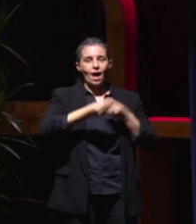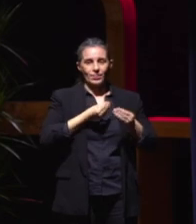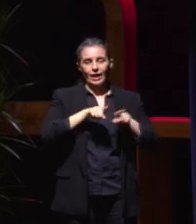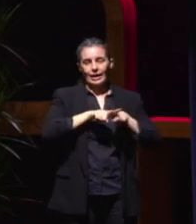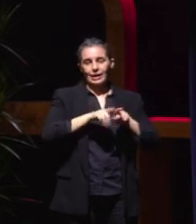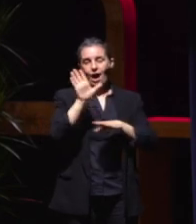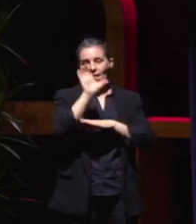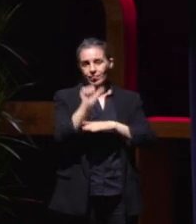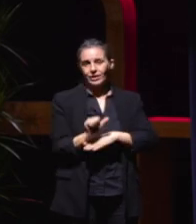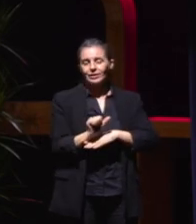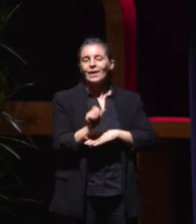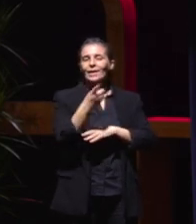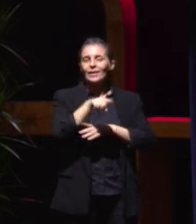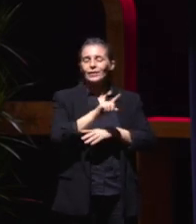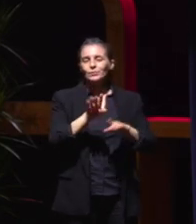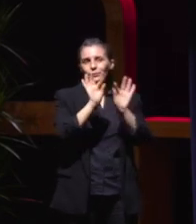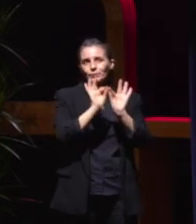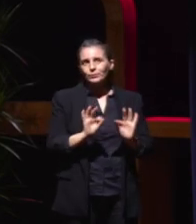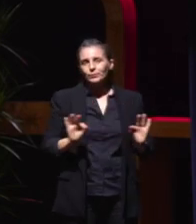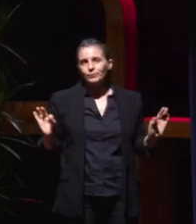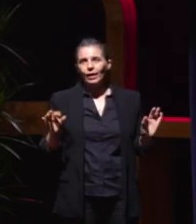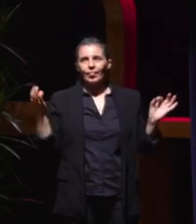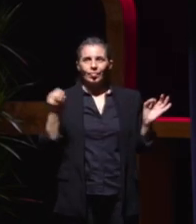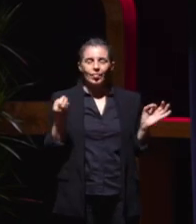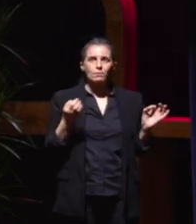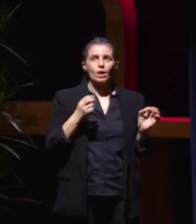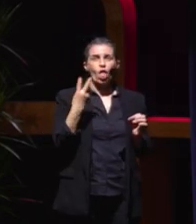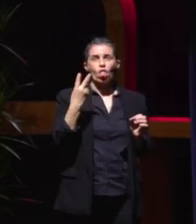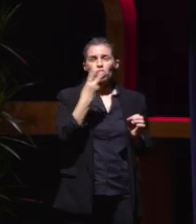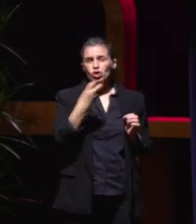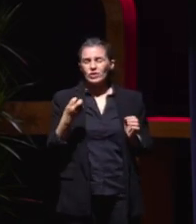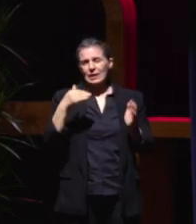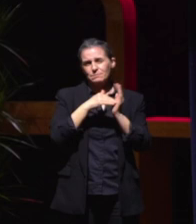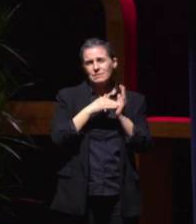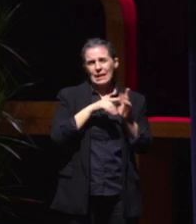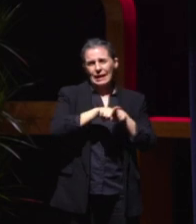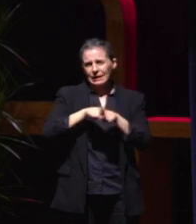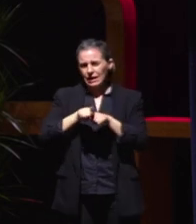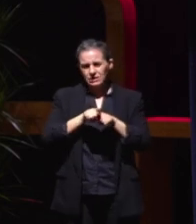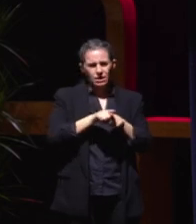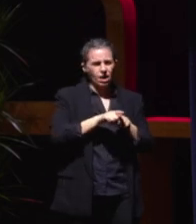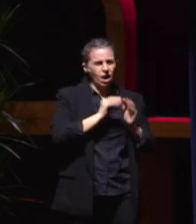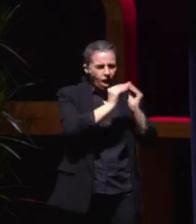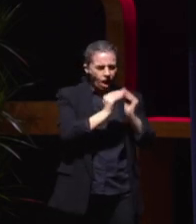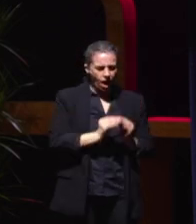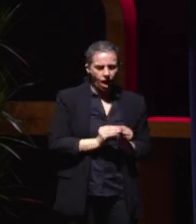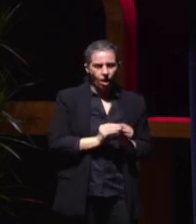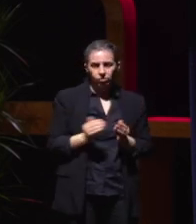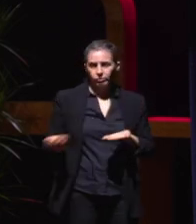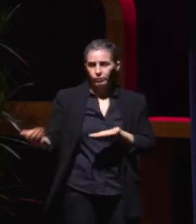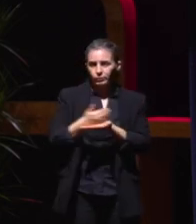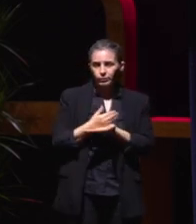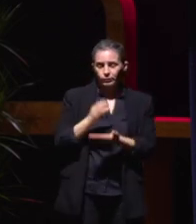cine son freelan si tienen que hacer 200.000 críticas cobrando eso 30-40 euros yo lo